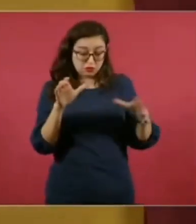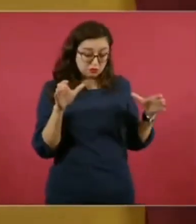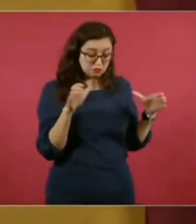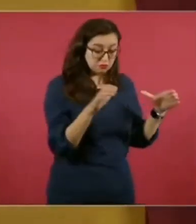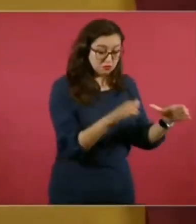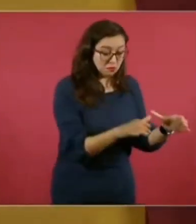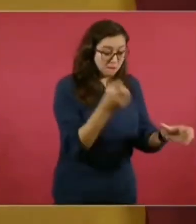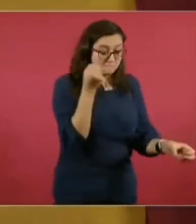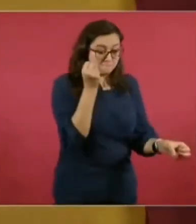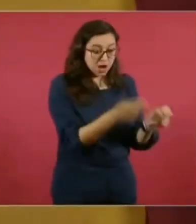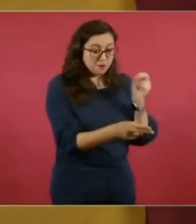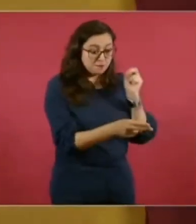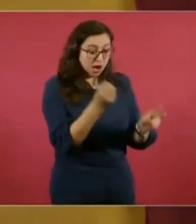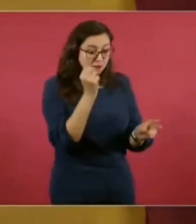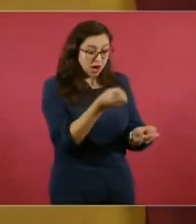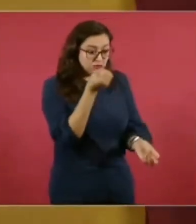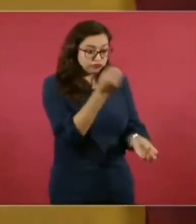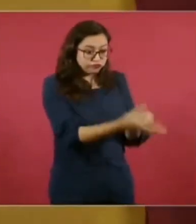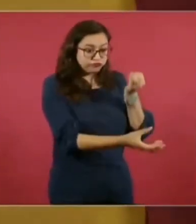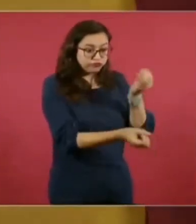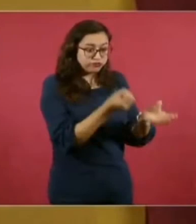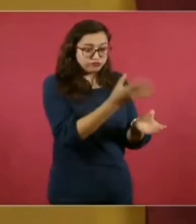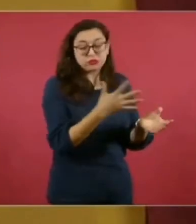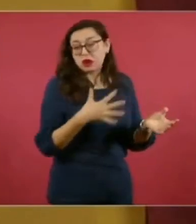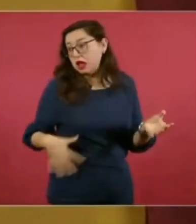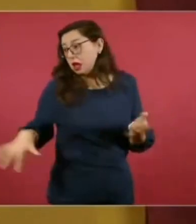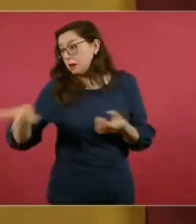la mayoría del pueblo y de la nación.